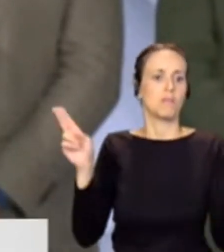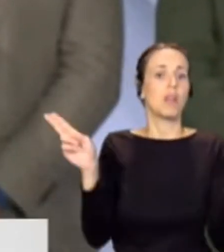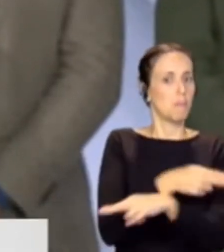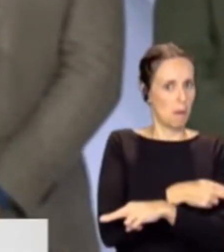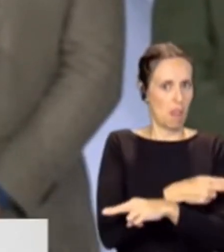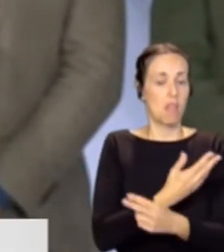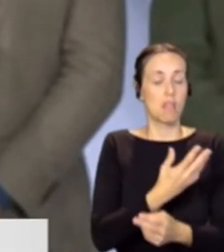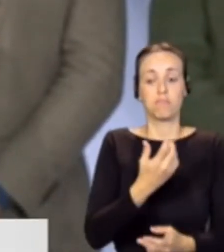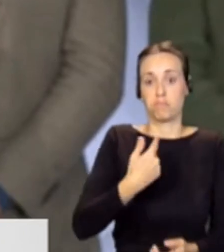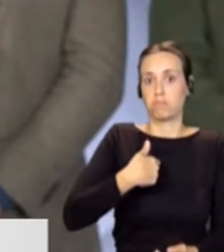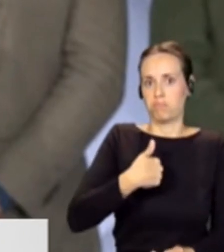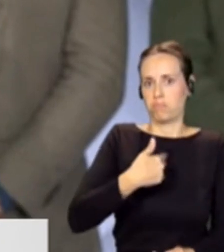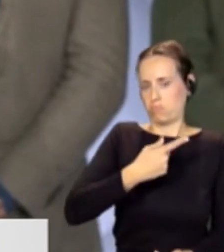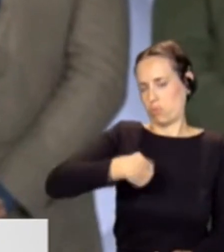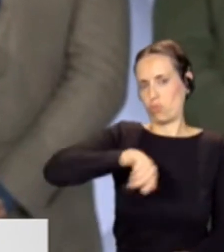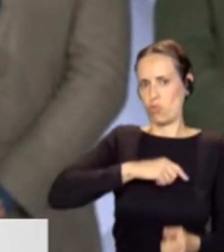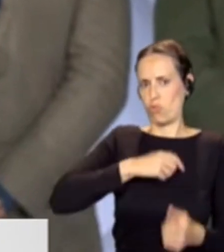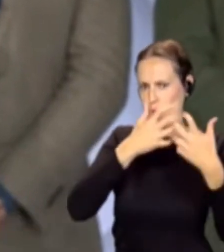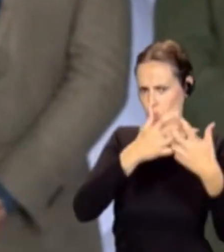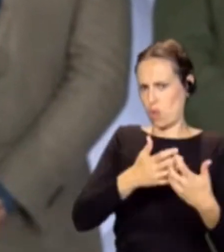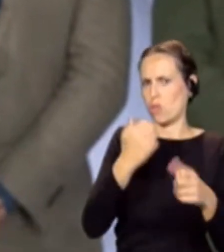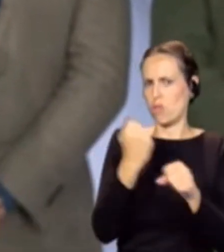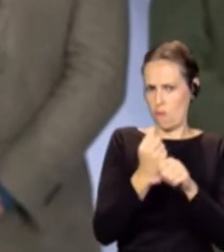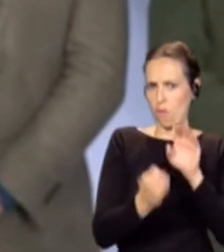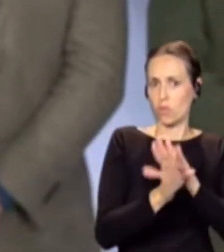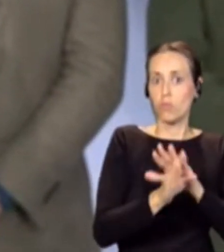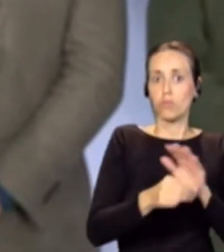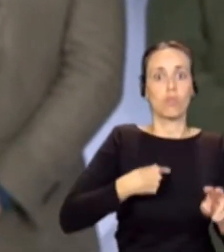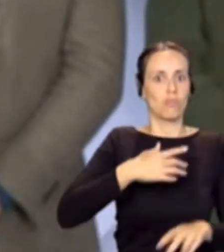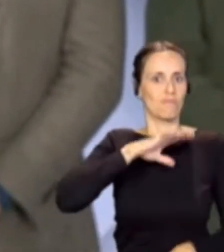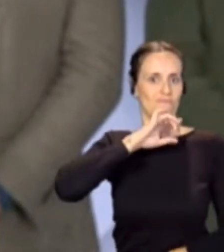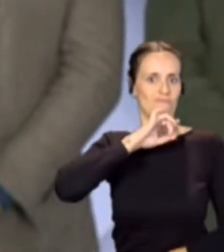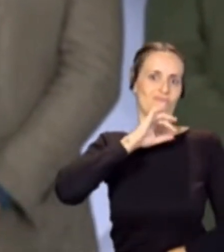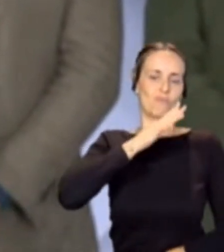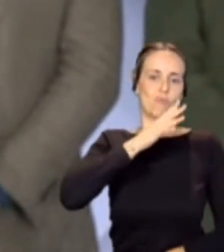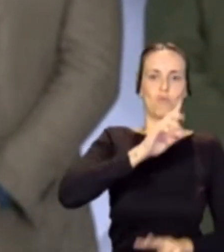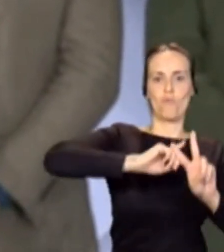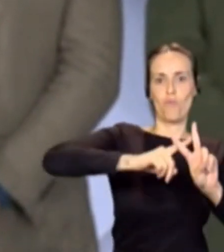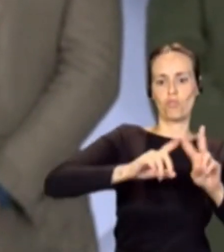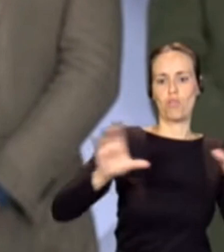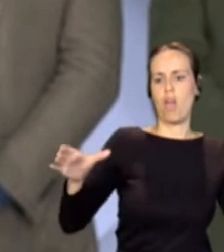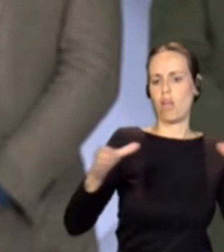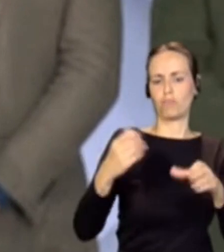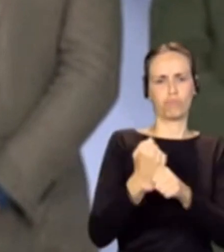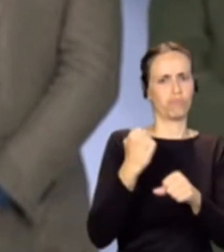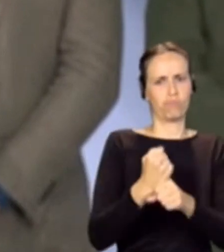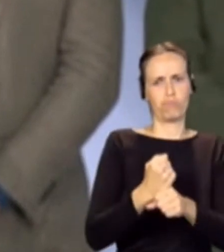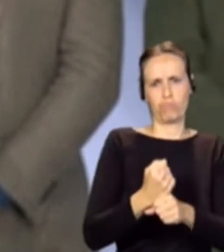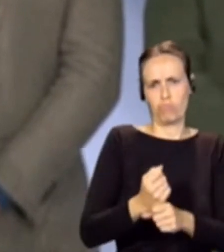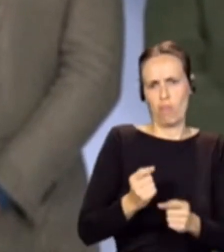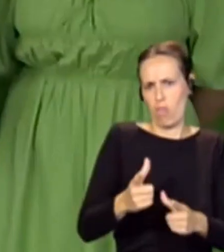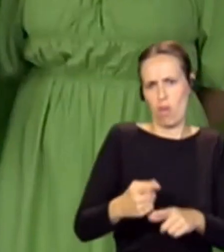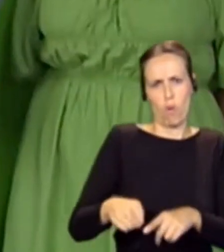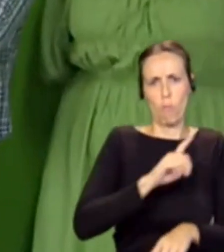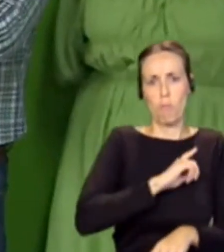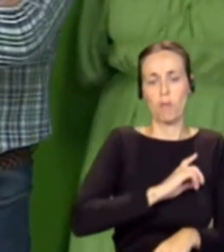feliz por Vox, por supuesto, por el trabajo que ha hecho todo el equipo. Ha habido una entrega absoluta. Y sobre todo también muy